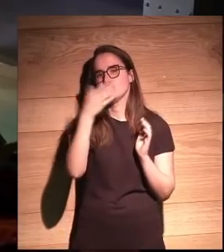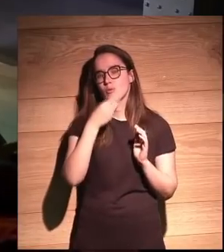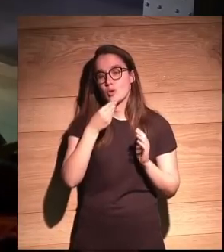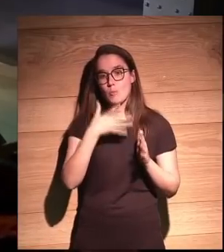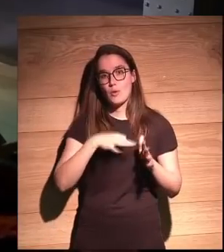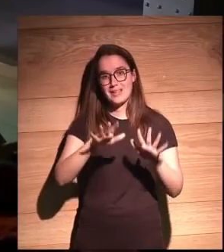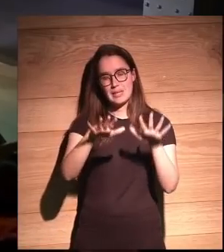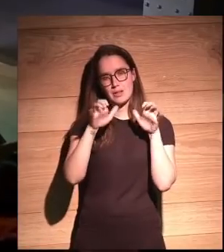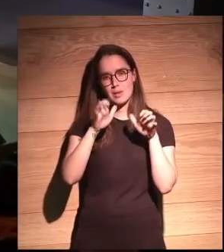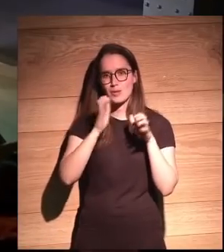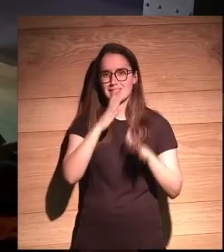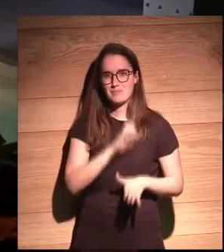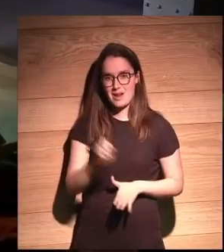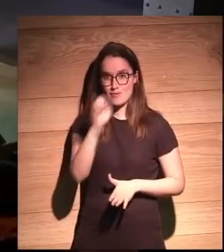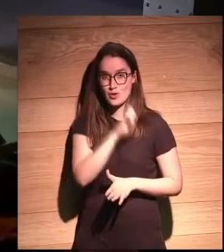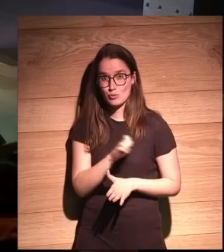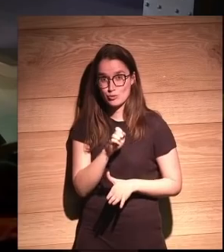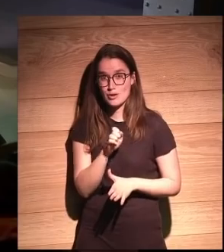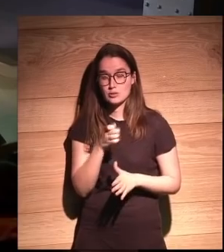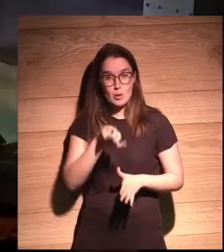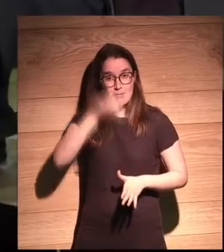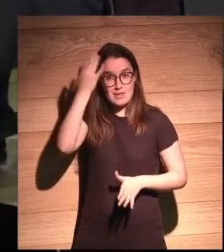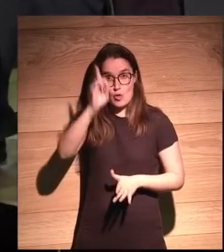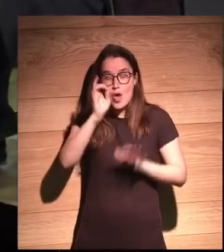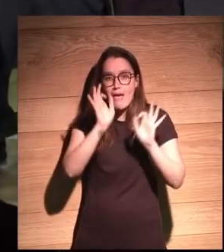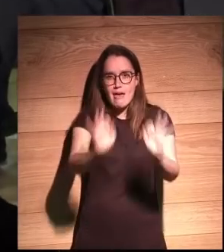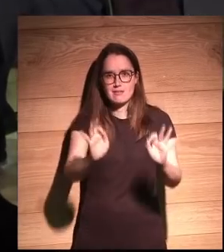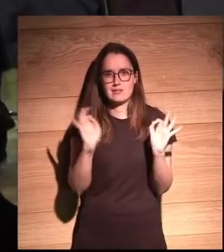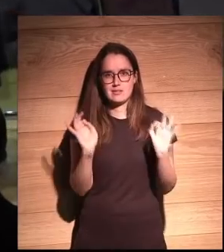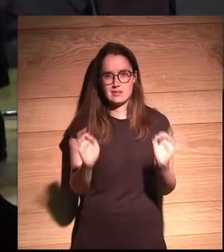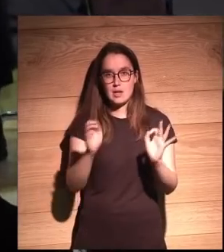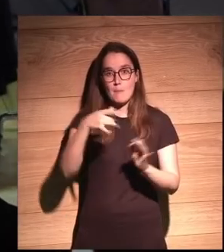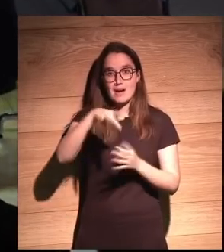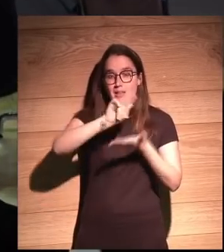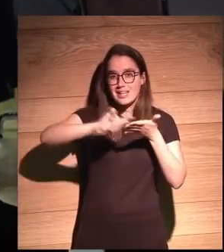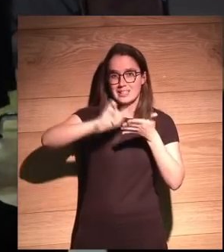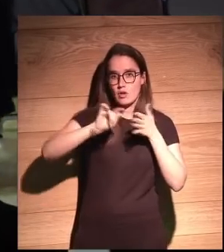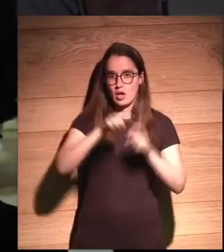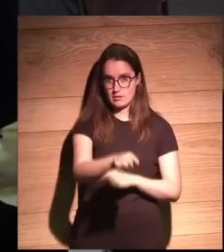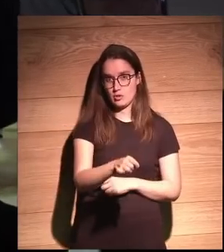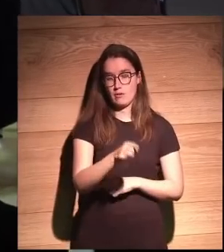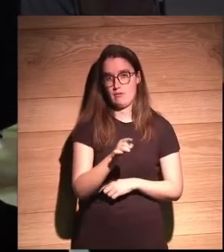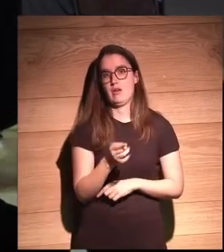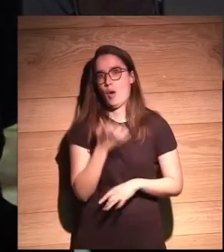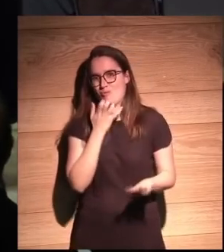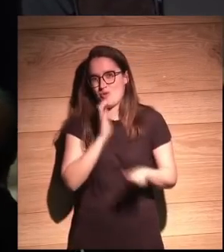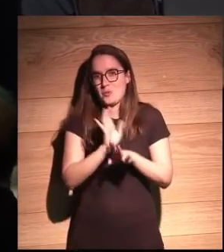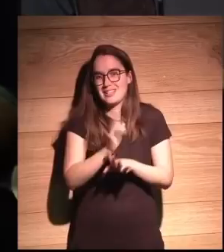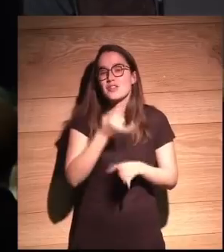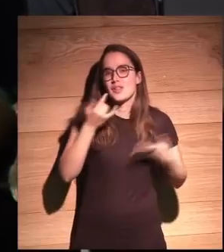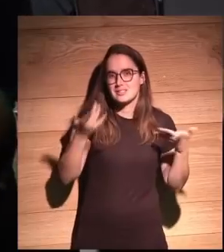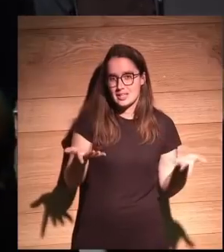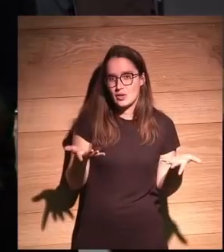podéis aprender porque es brutal. Esto no nos lo hemos inventado. Es que esto es así. Esto no. Marcial escribió esto. Marcial era un cachondo. Entonces Marcial